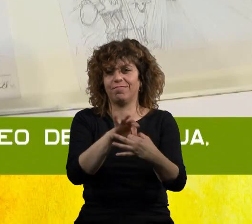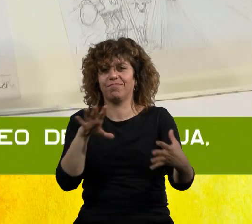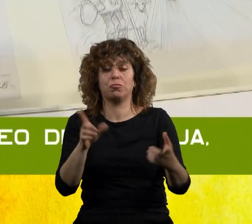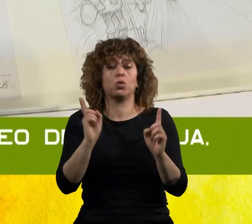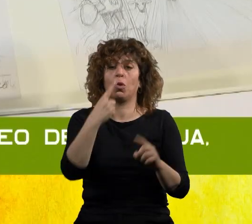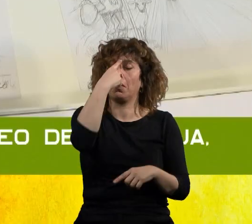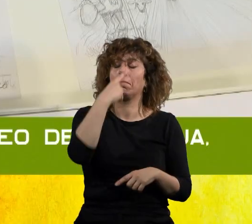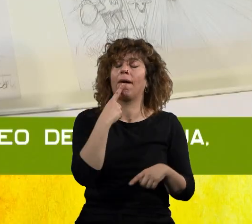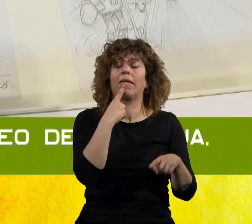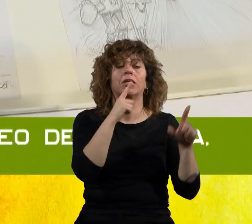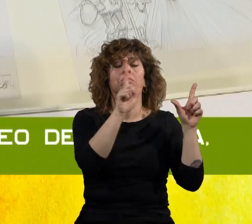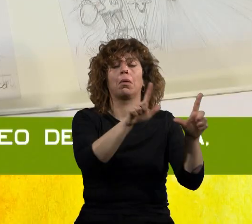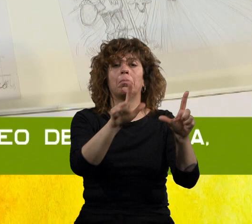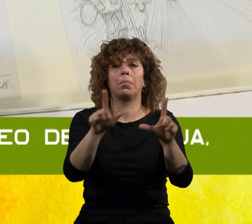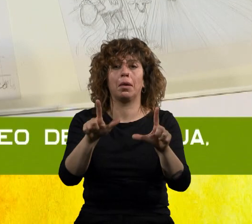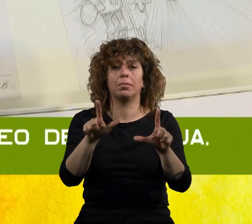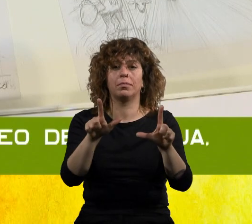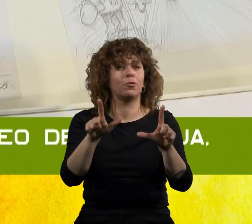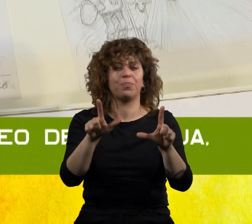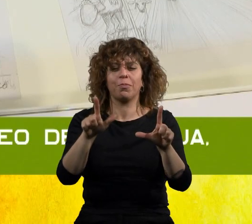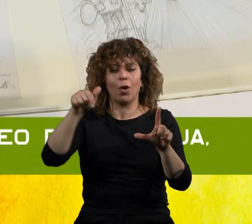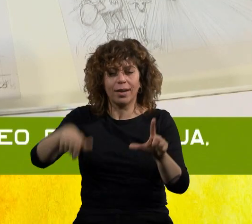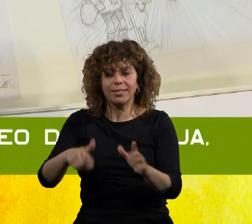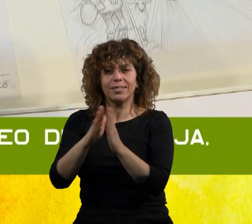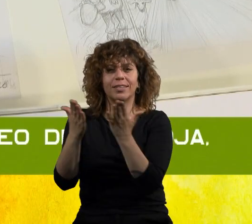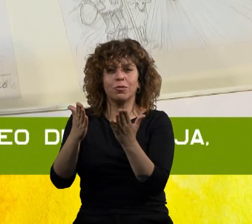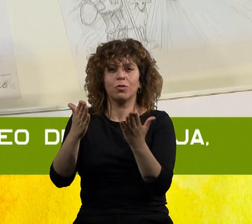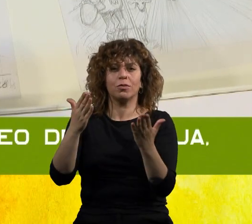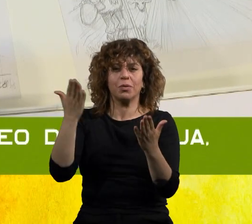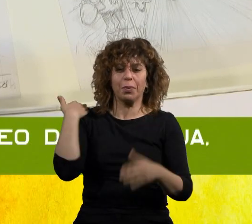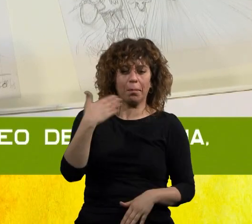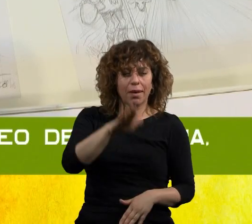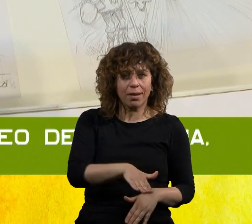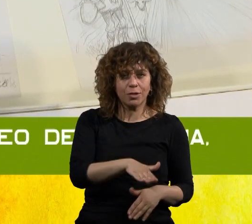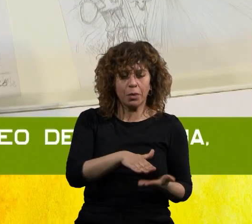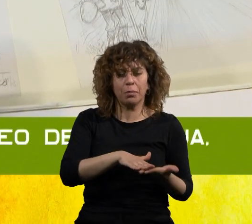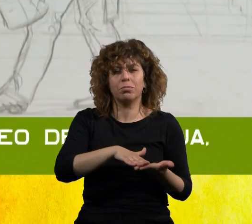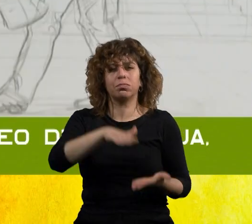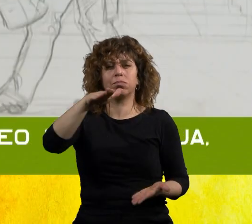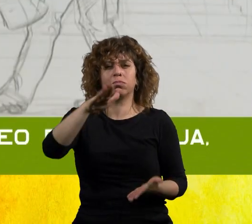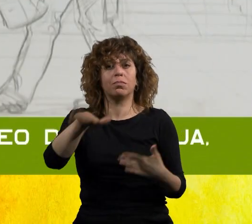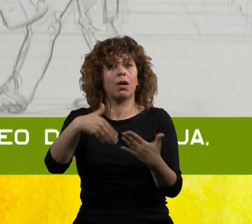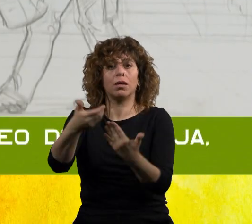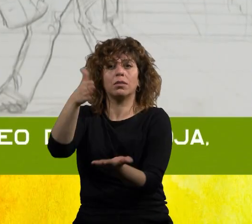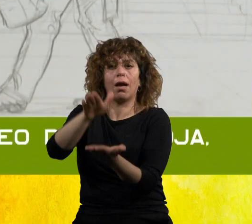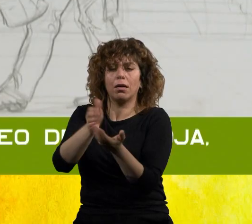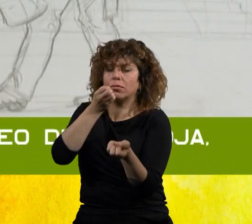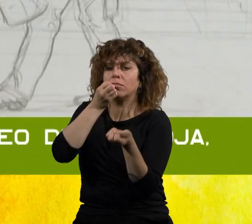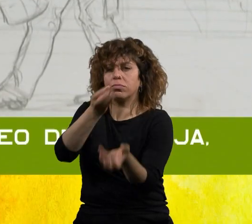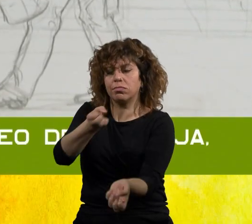de imágenes superpuestas, pero aquí hay una narración desde su infancia hasta su fallecimiento